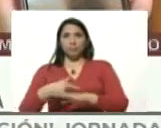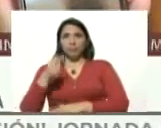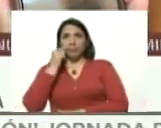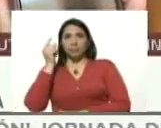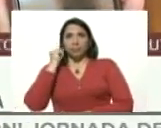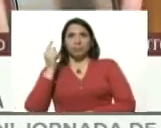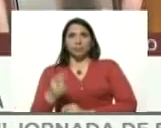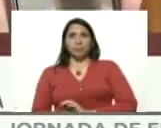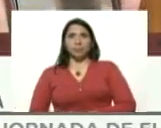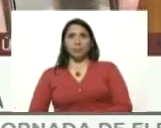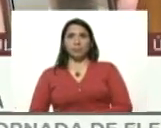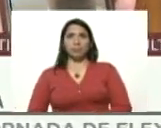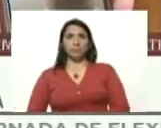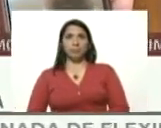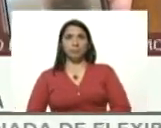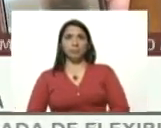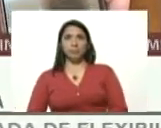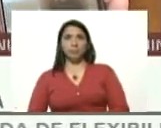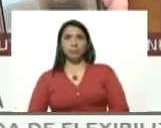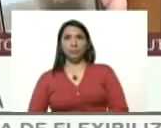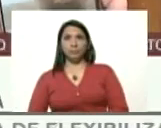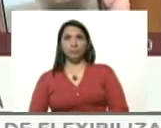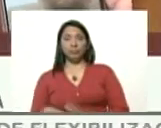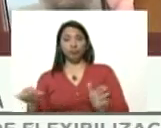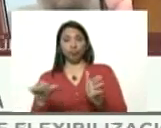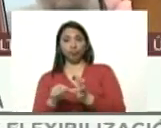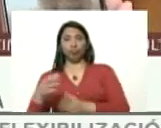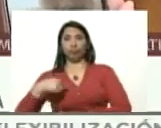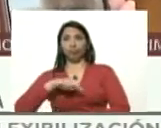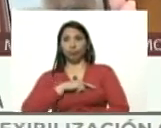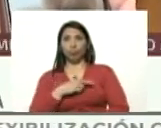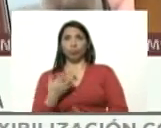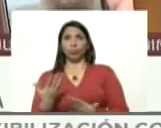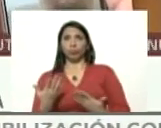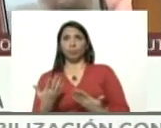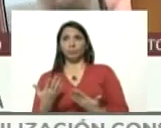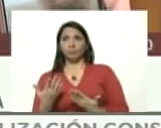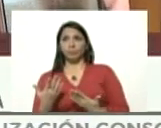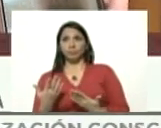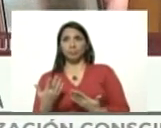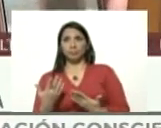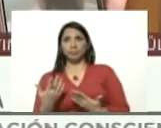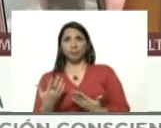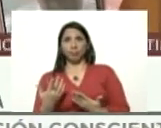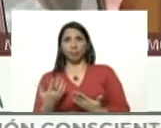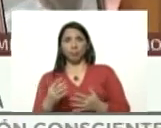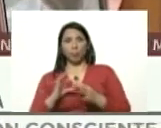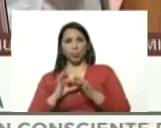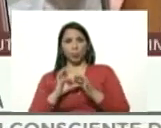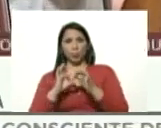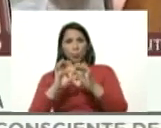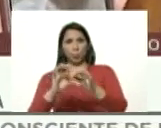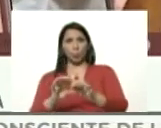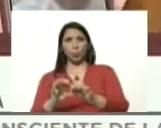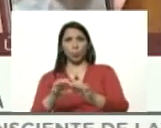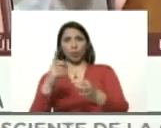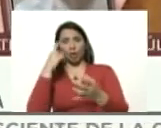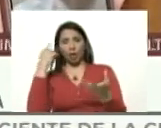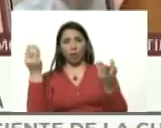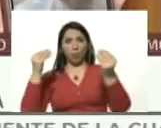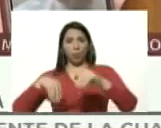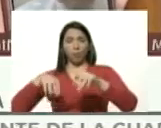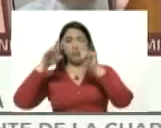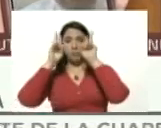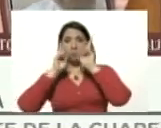gobernadoras, justamente donde estábamos tratando sobre la consolidación de los protocolos